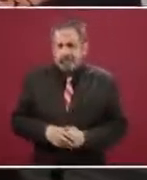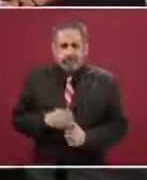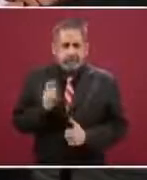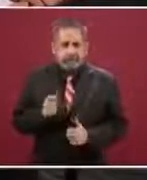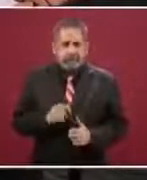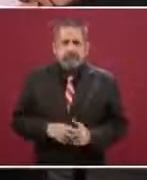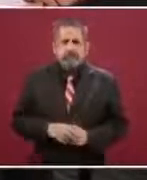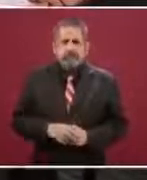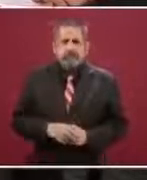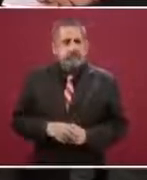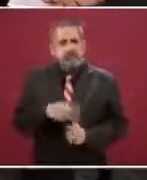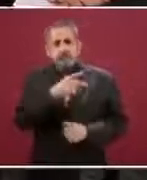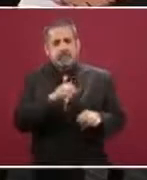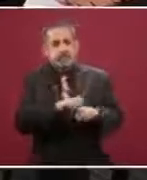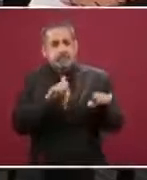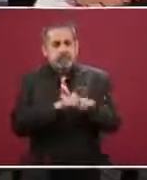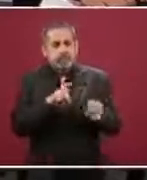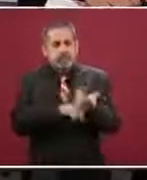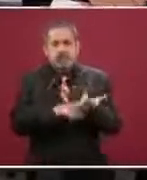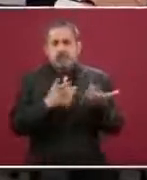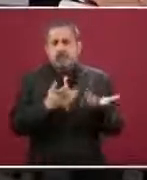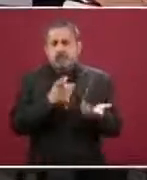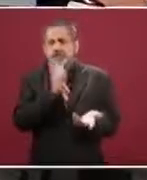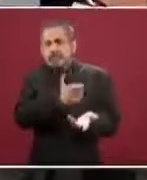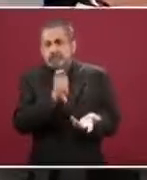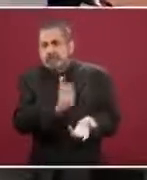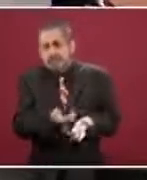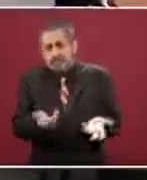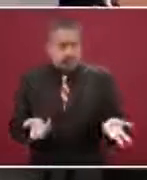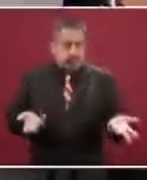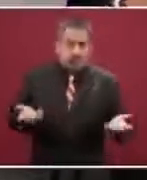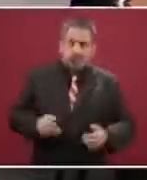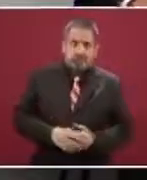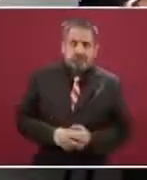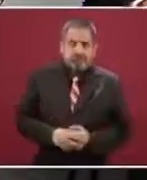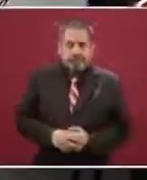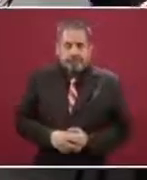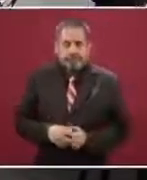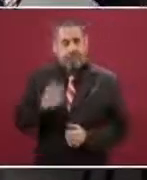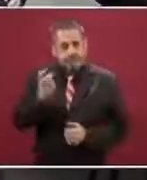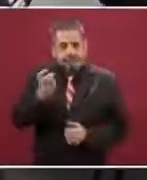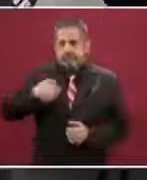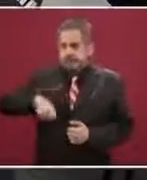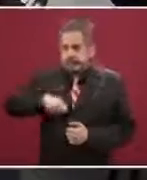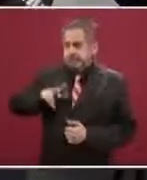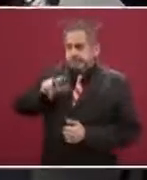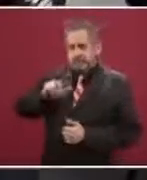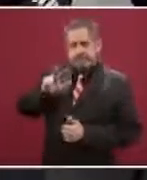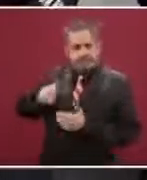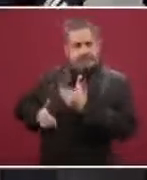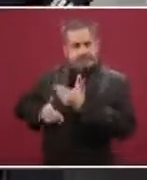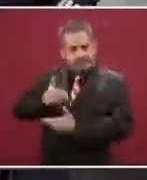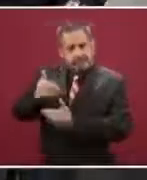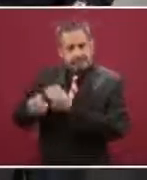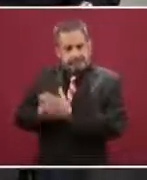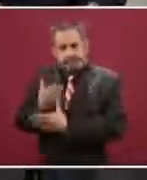y todo el equipo? Entonces, ahí vamos avanzando.